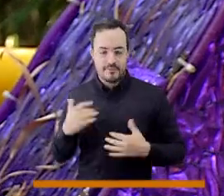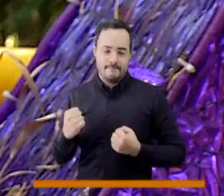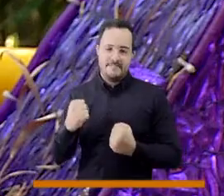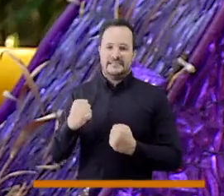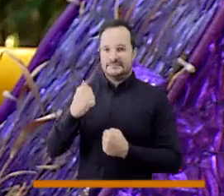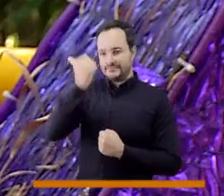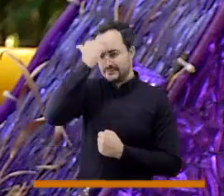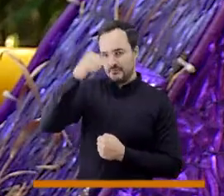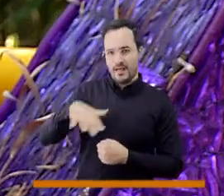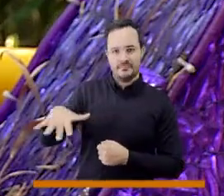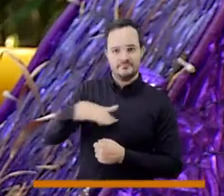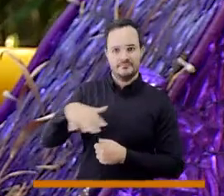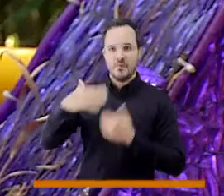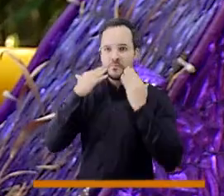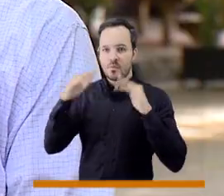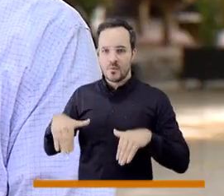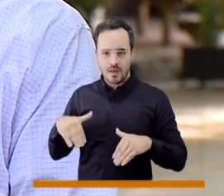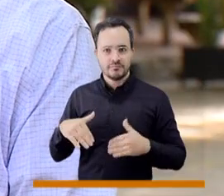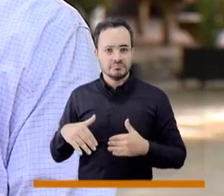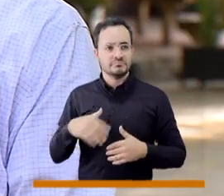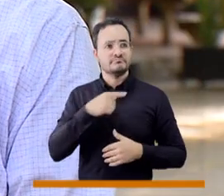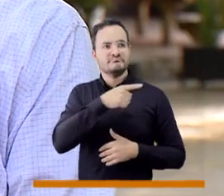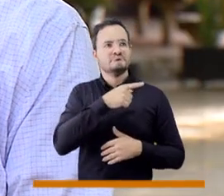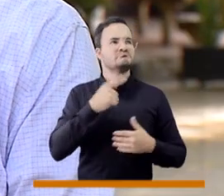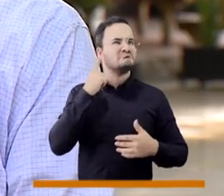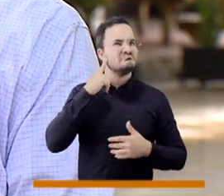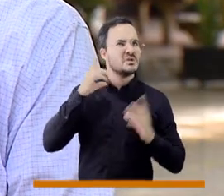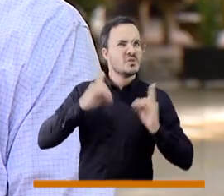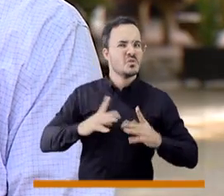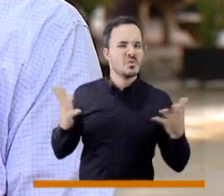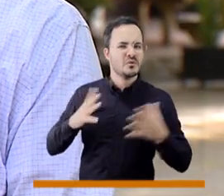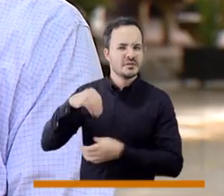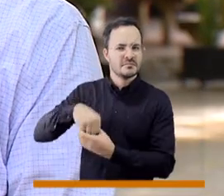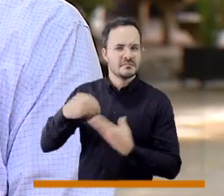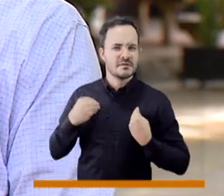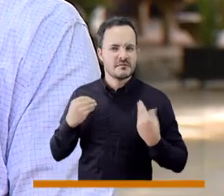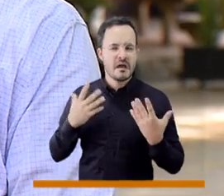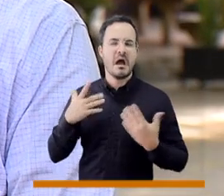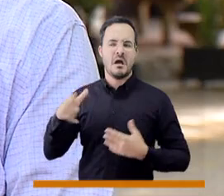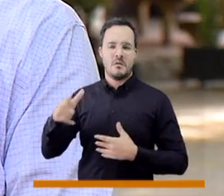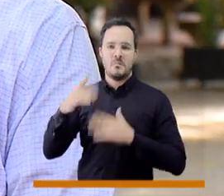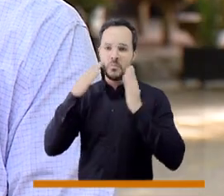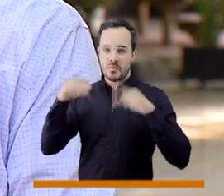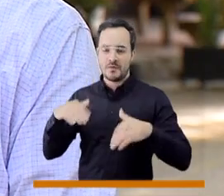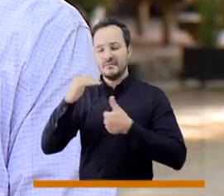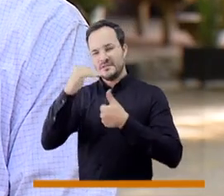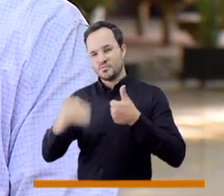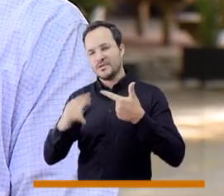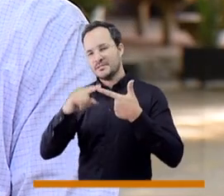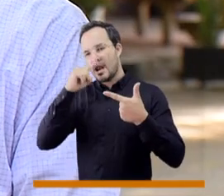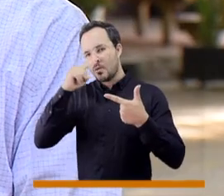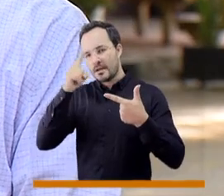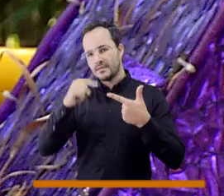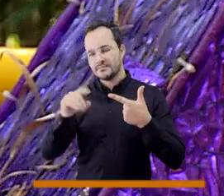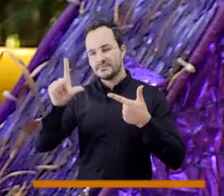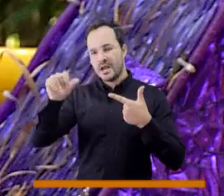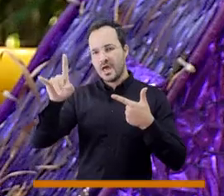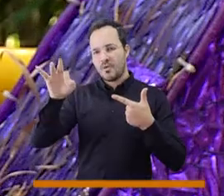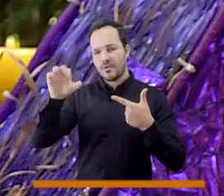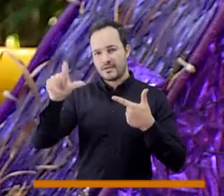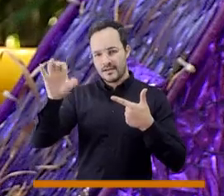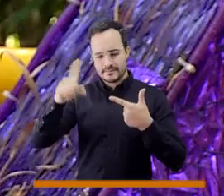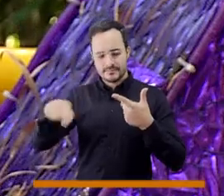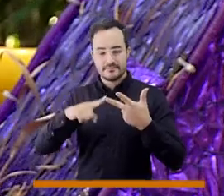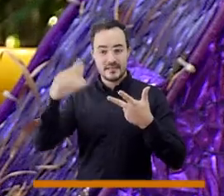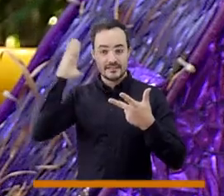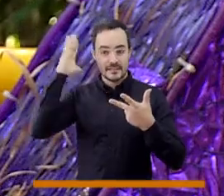Es decir, este es el epicentro donde eligen quedarse esa gran cantidad de turistas, seguido de Laureles, el